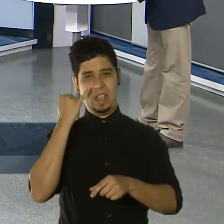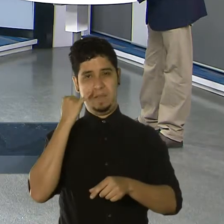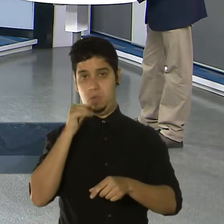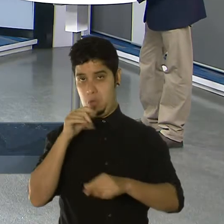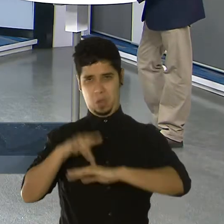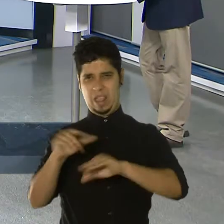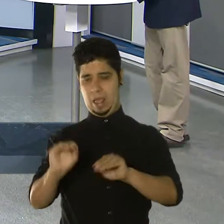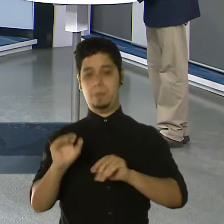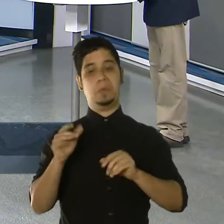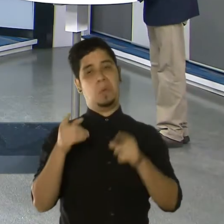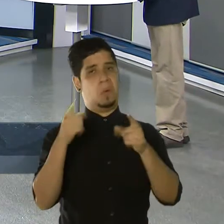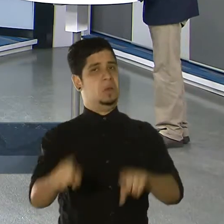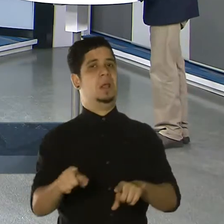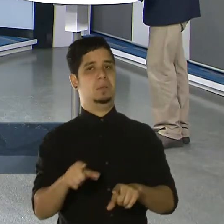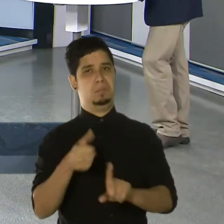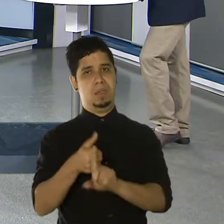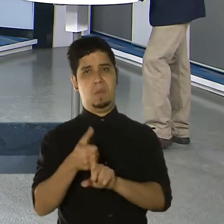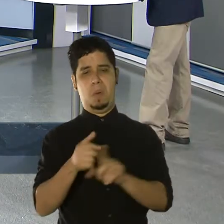Correcto. Inclusive,